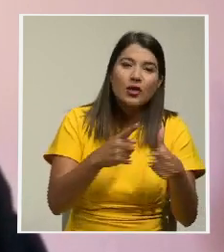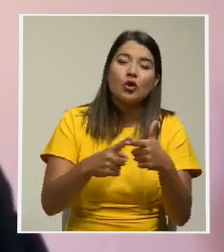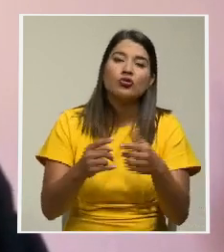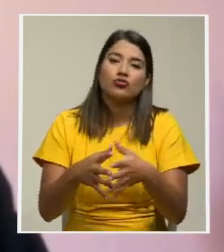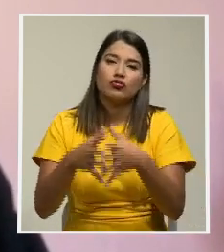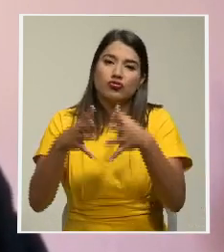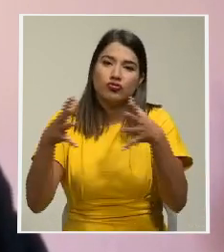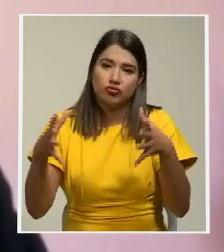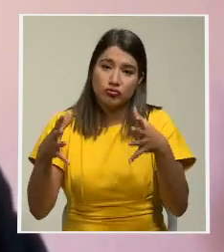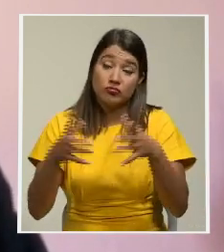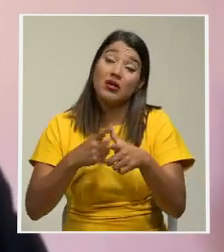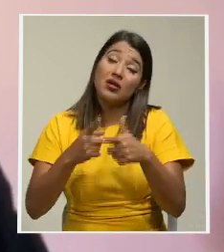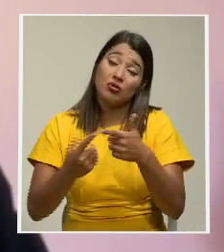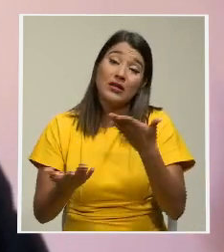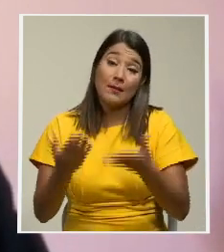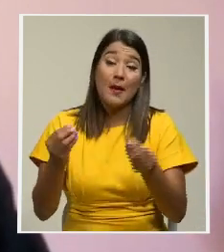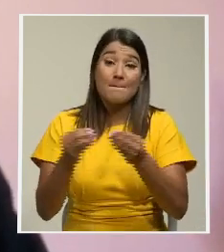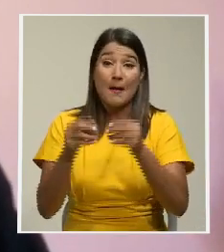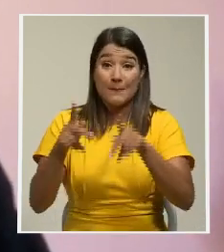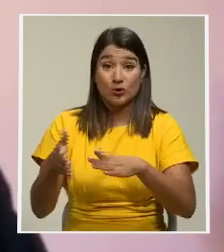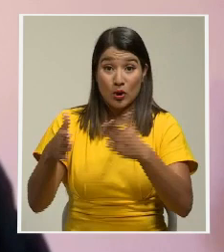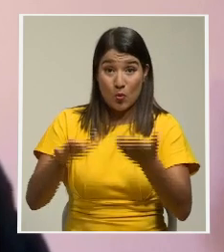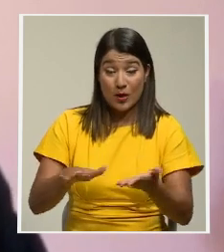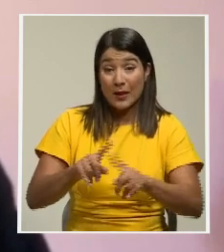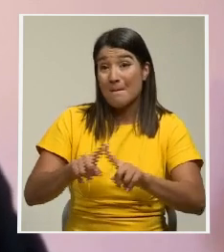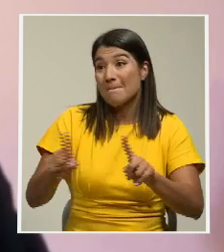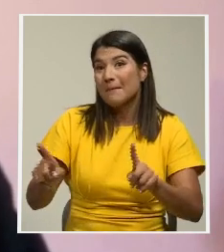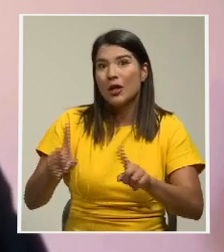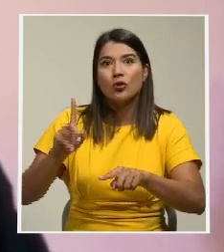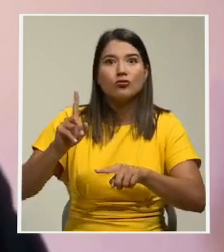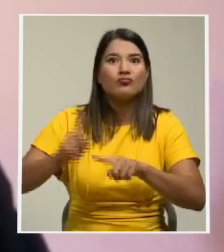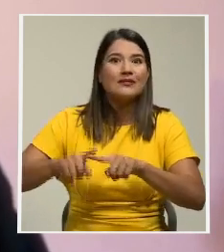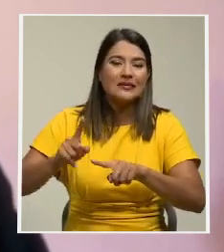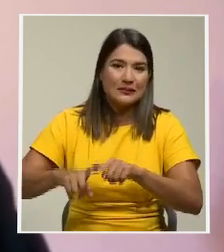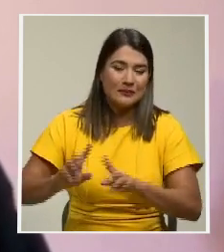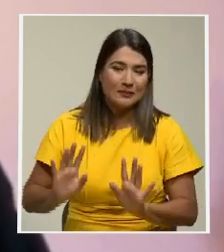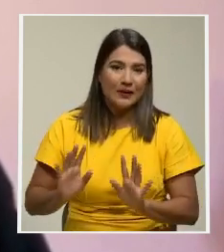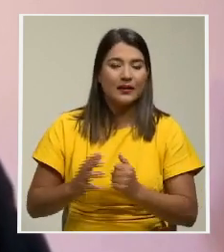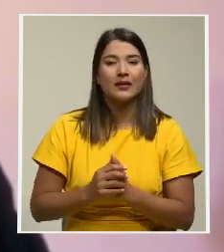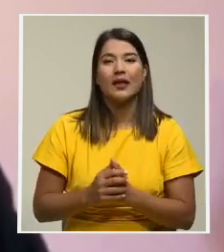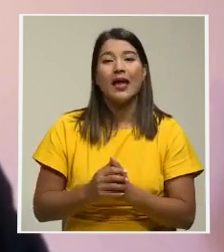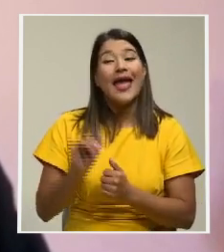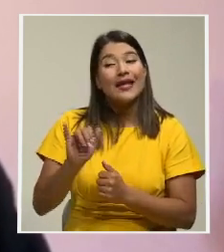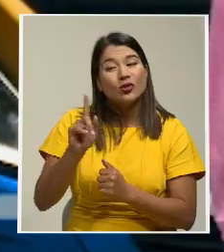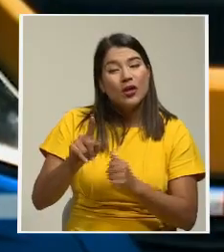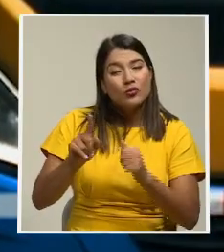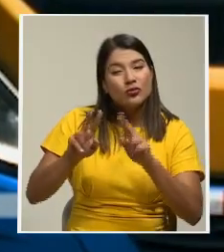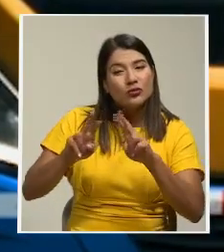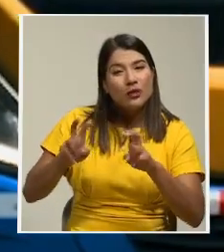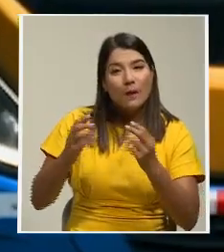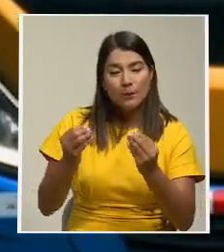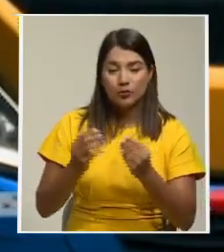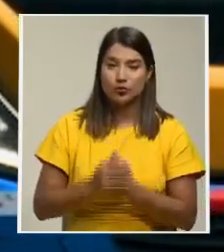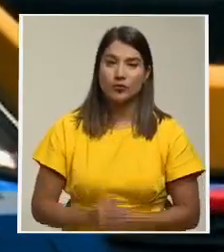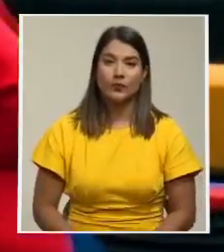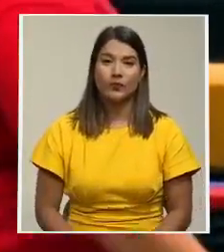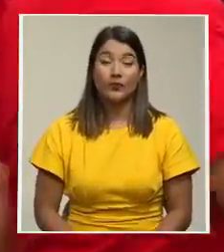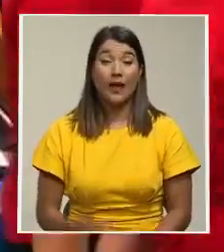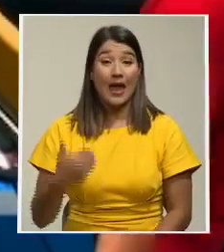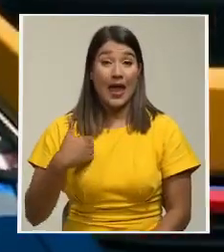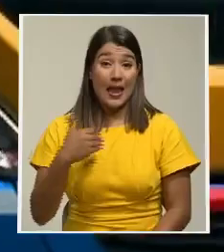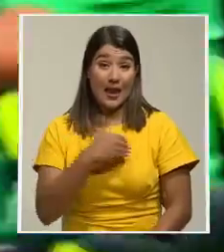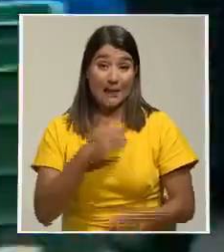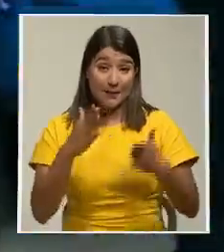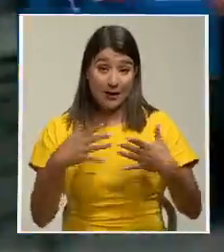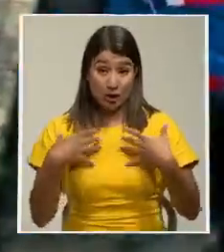mueren, pero que no necesariamente es en números relativos, sino más en números absolutos, y en eso también hay que analizarlo mucho. Por su parte, el ministro